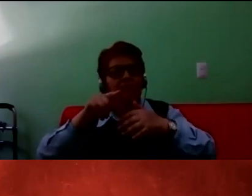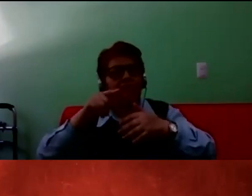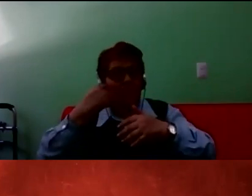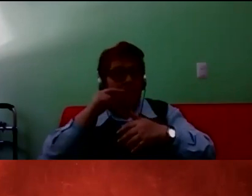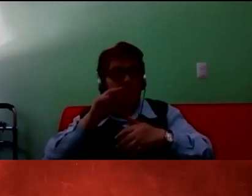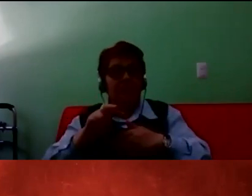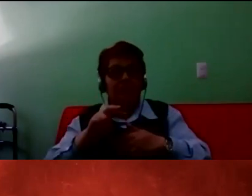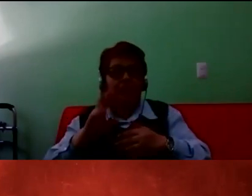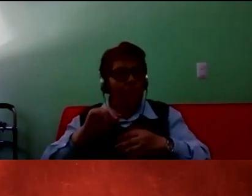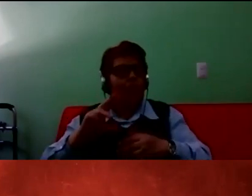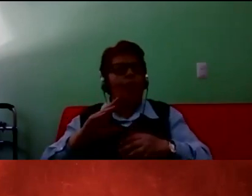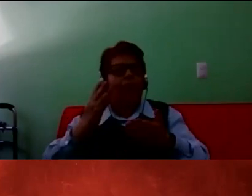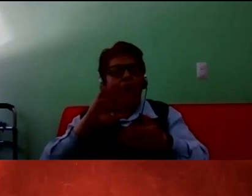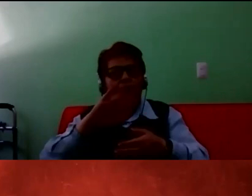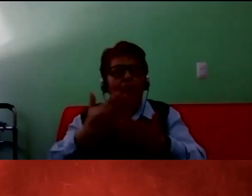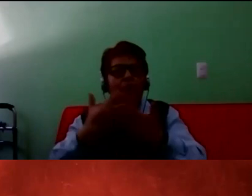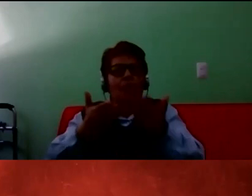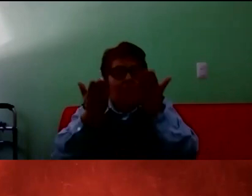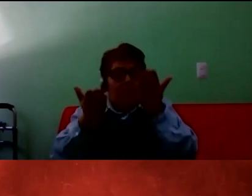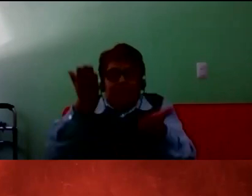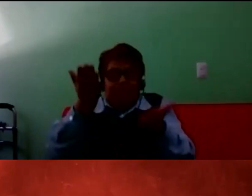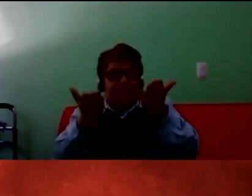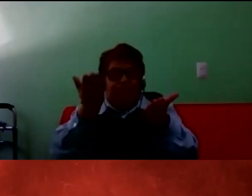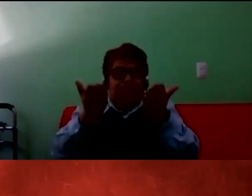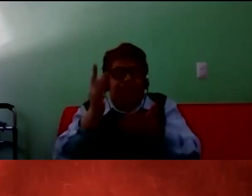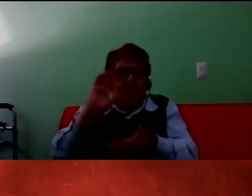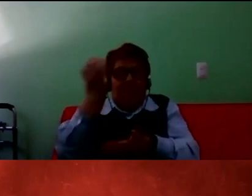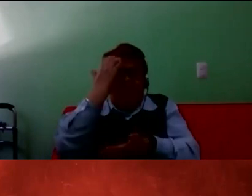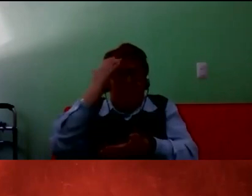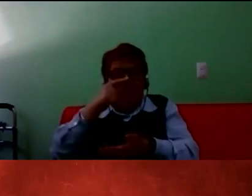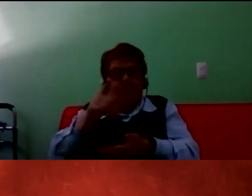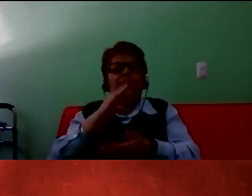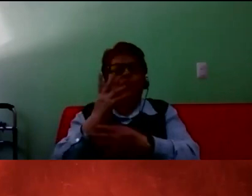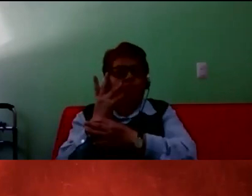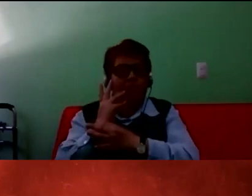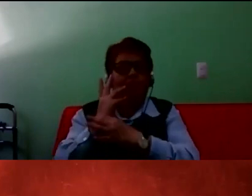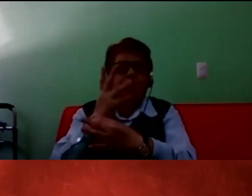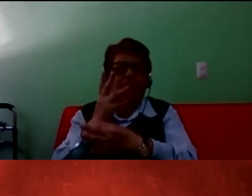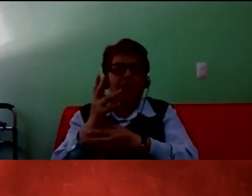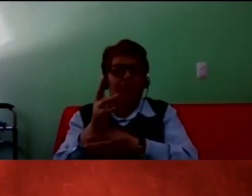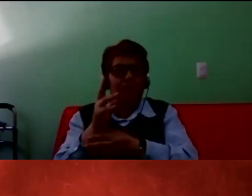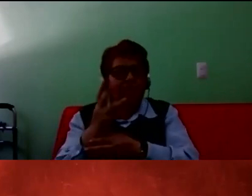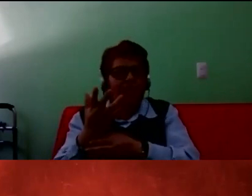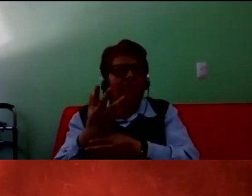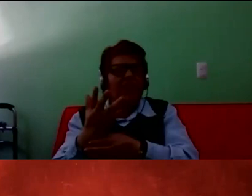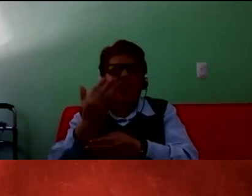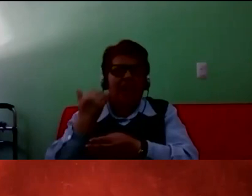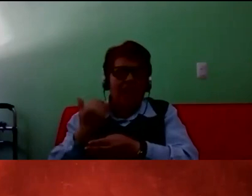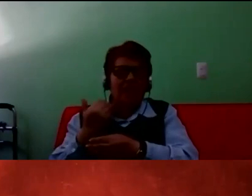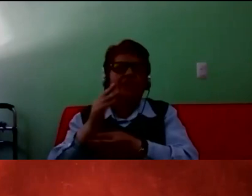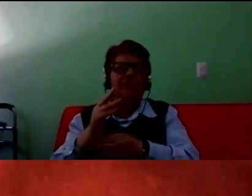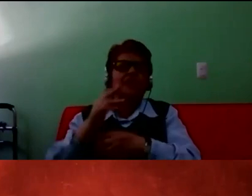también pongamos en la balanza este reconocimiento que bien se ha dicho es con un antecedente desde